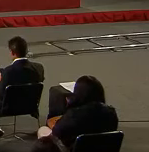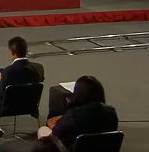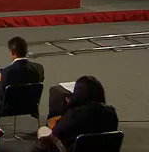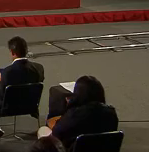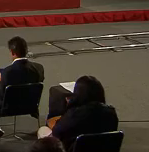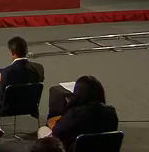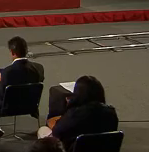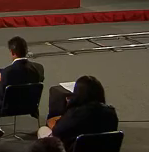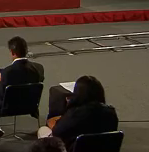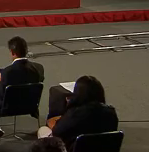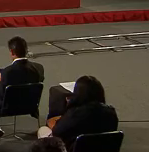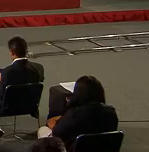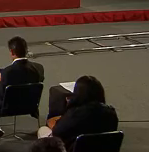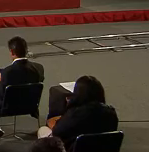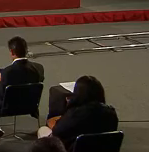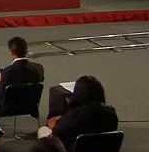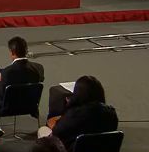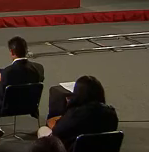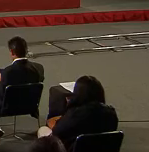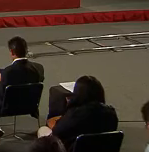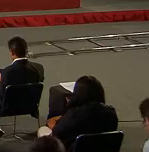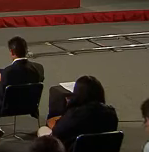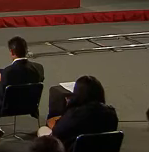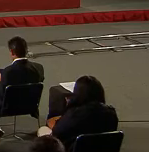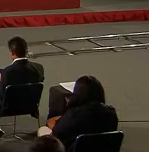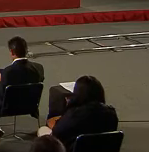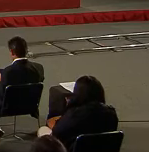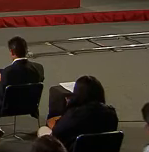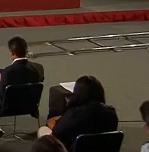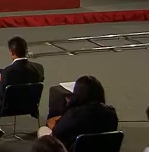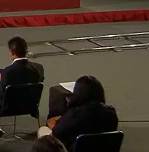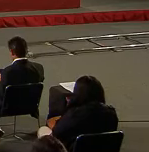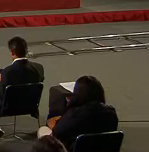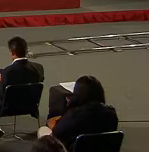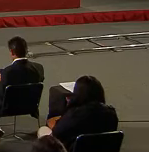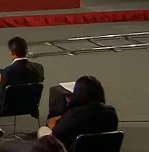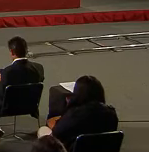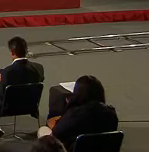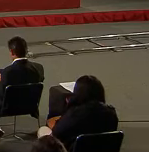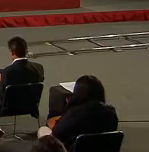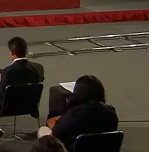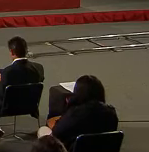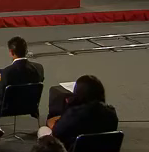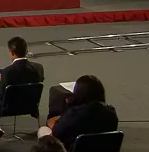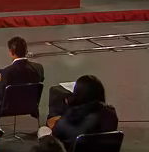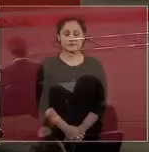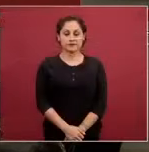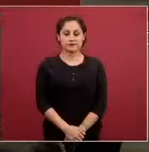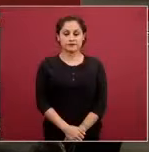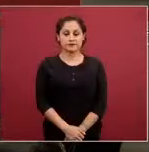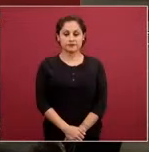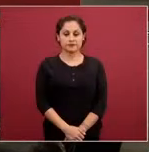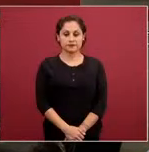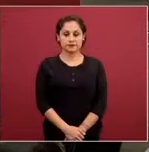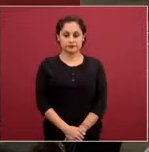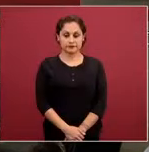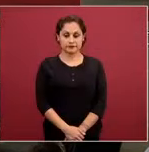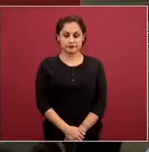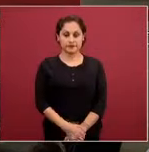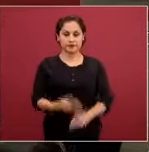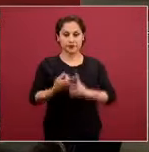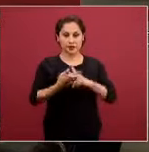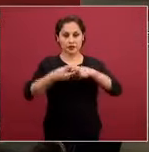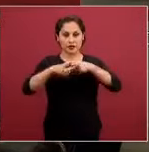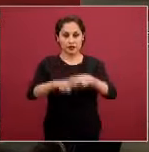horas. Estamos en el Palacio Nacional de México y vamos a iniciar la conferencia de prensa diaria sobre la situación de